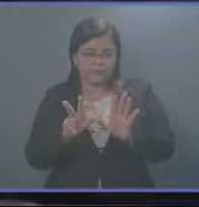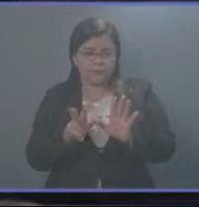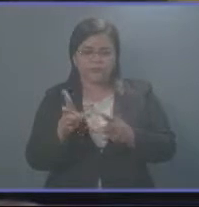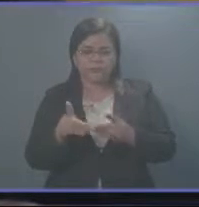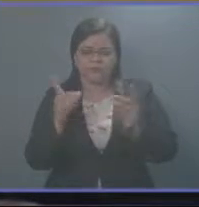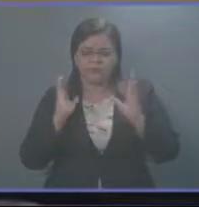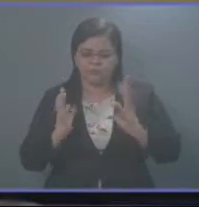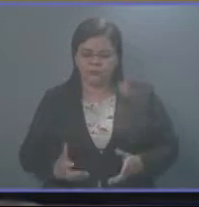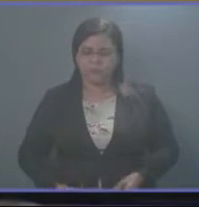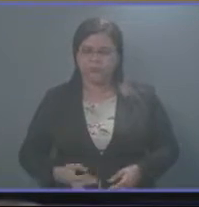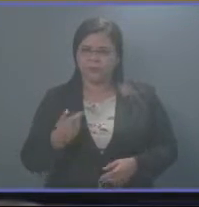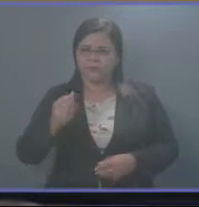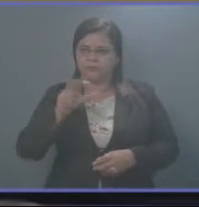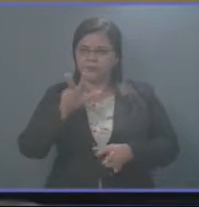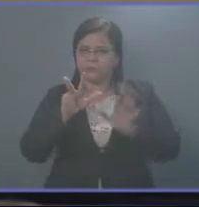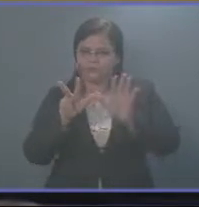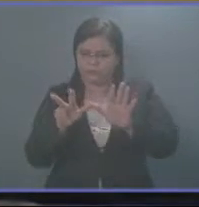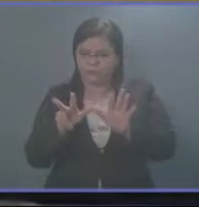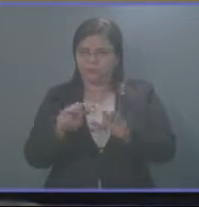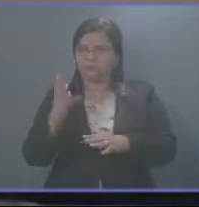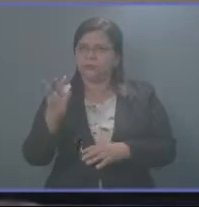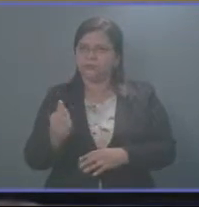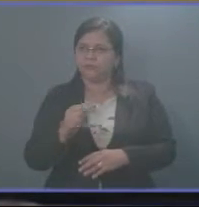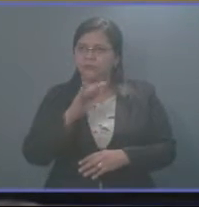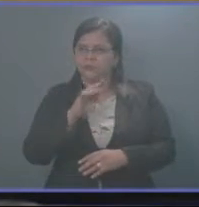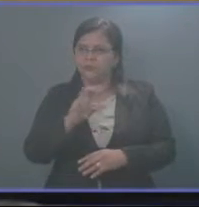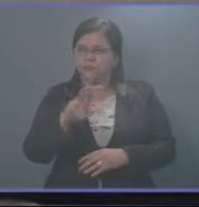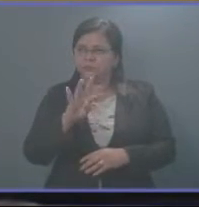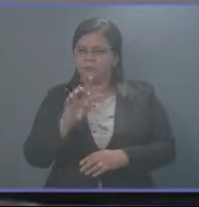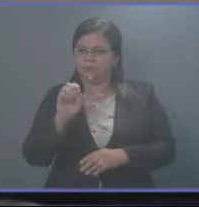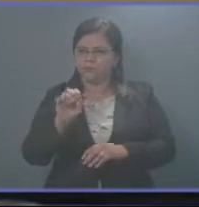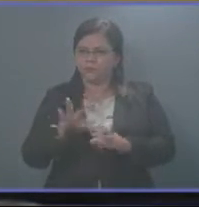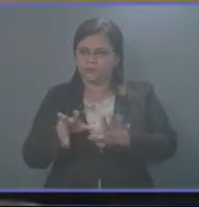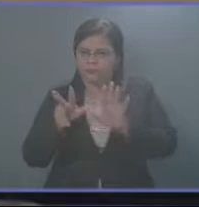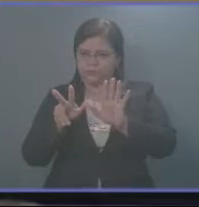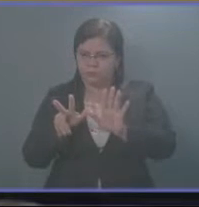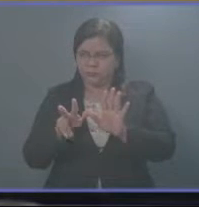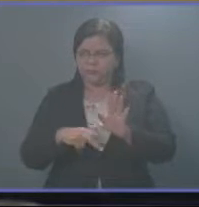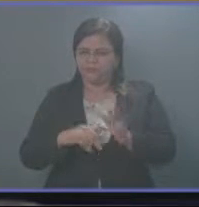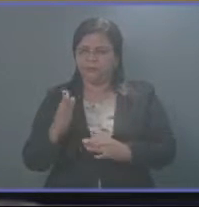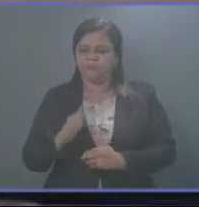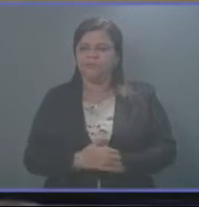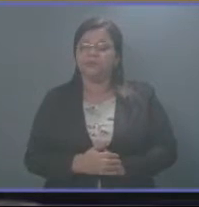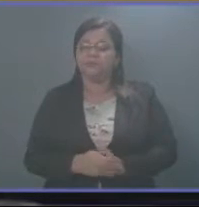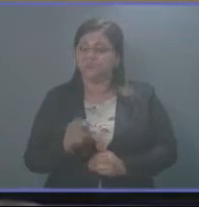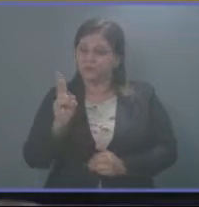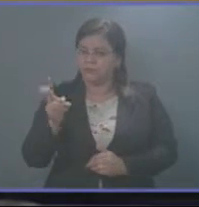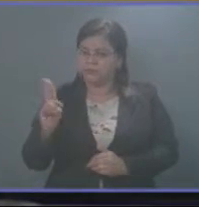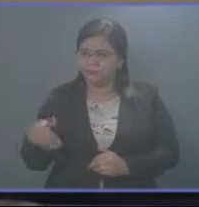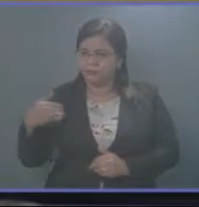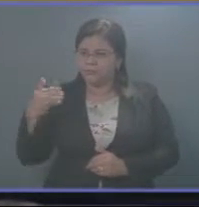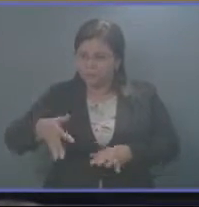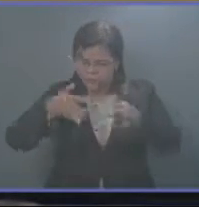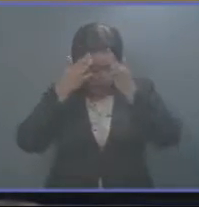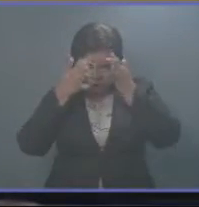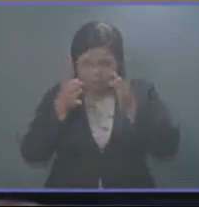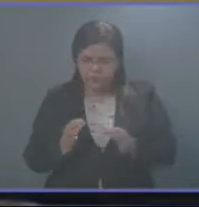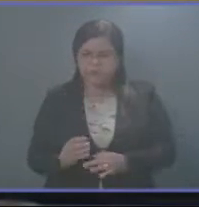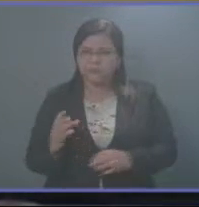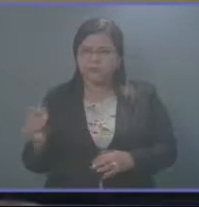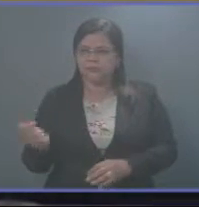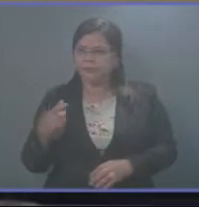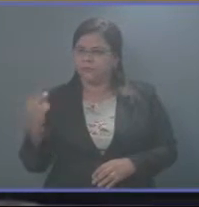Oficial número 38, tomo número 418 del 23 de febrero de ese mismo año, se emitieron disposiciones